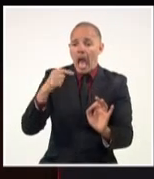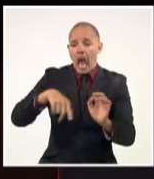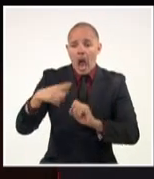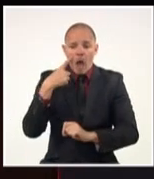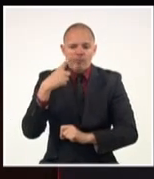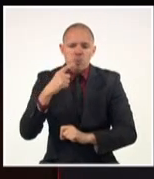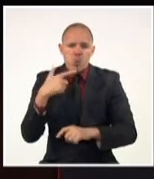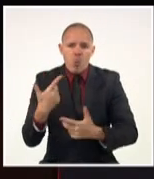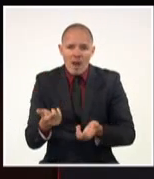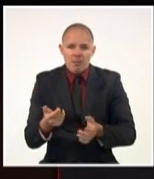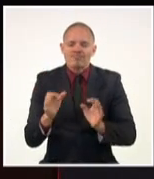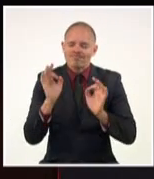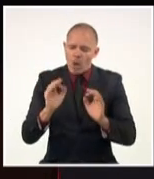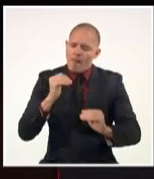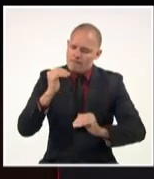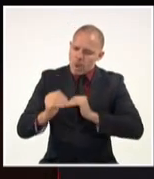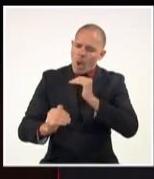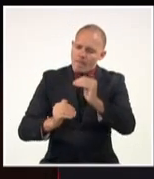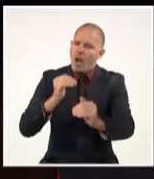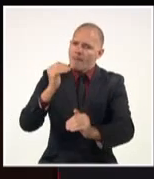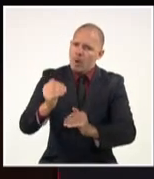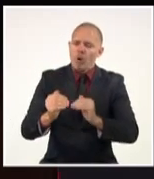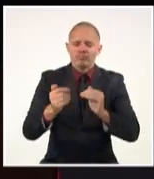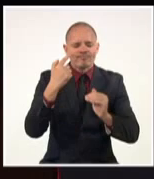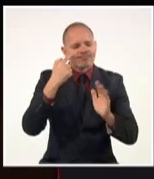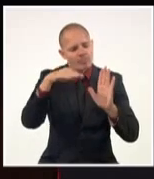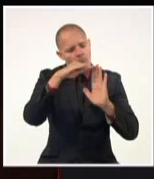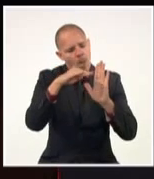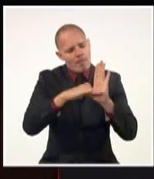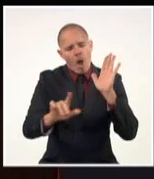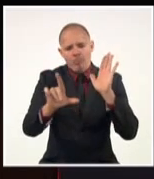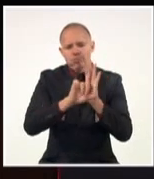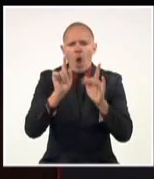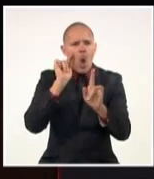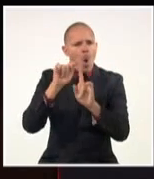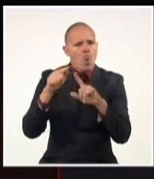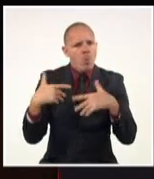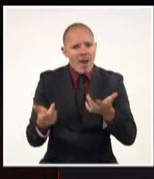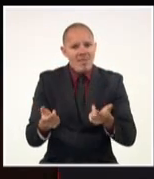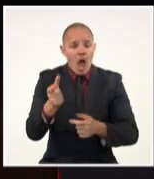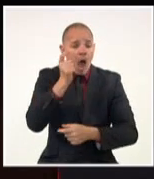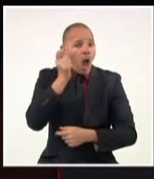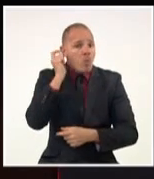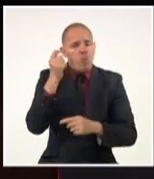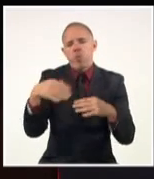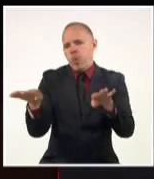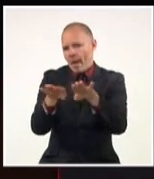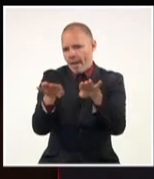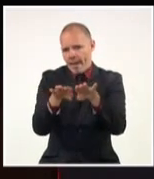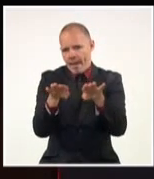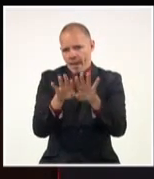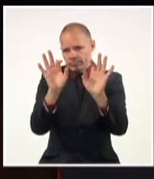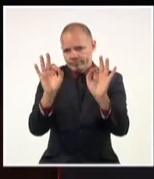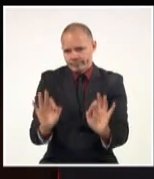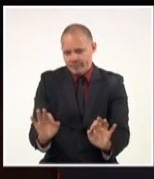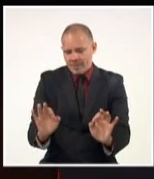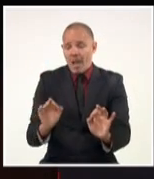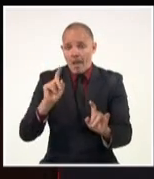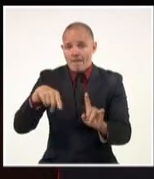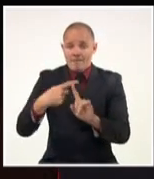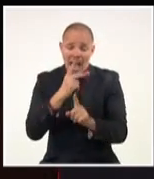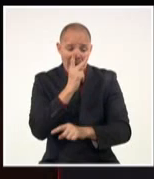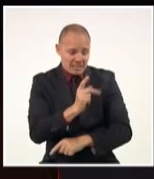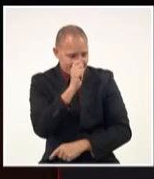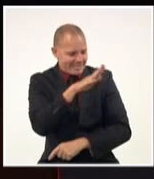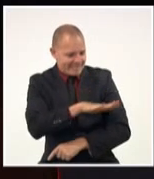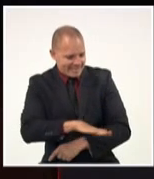política adecuada para alcanzar plenamente ese objetivo, al proponerse el desarrollo feliz de la niñez y